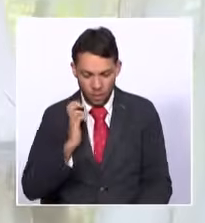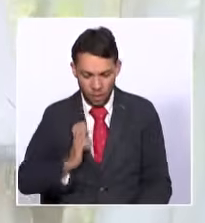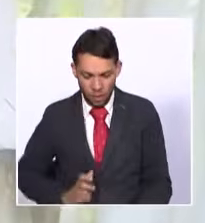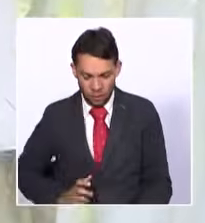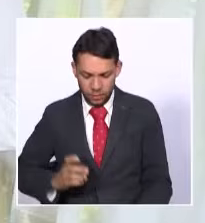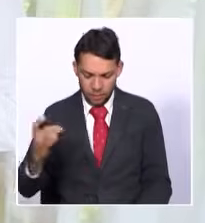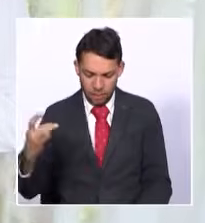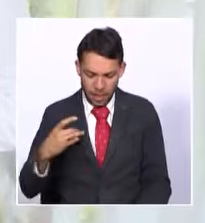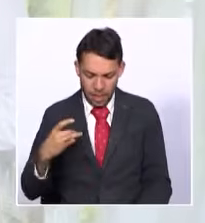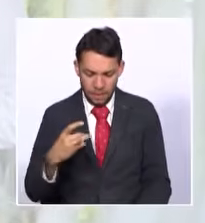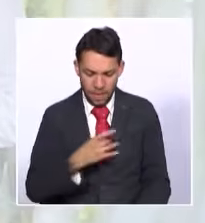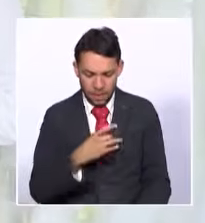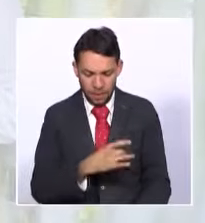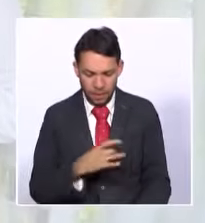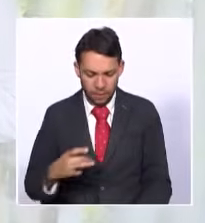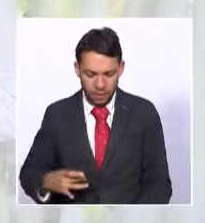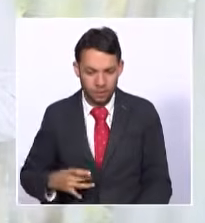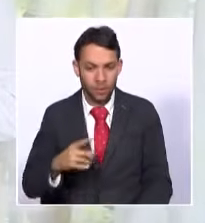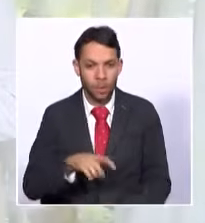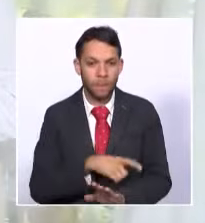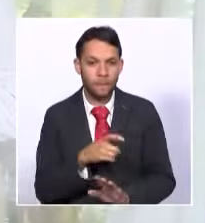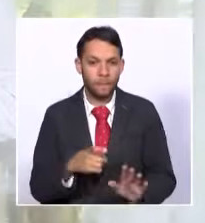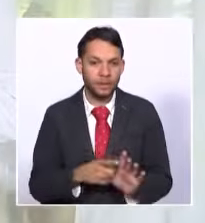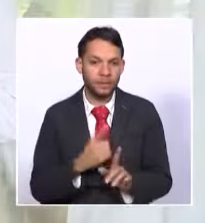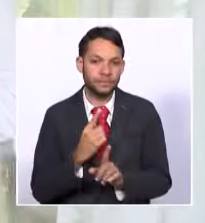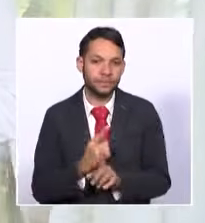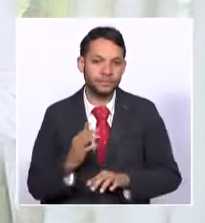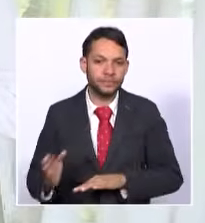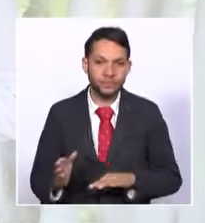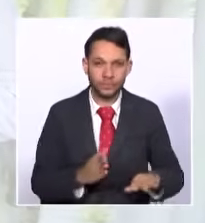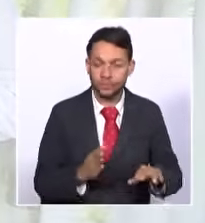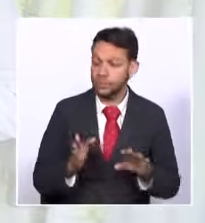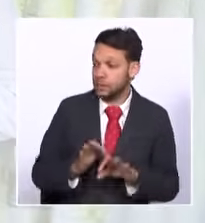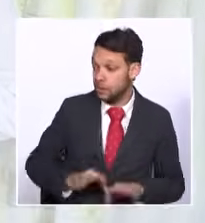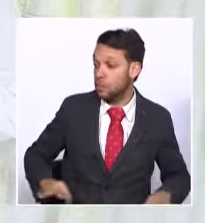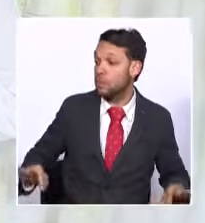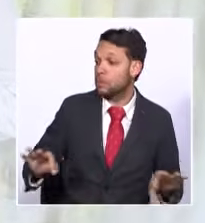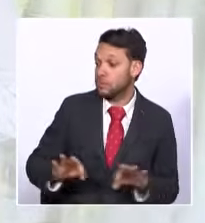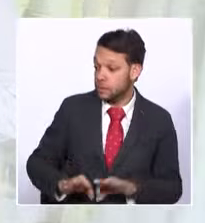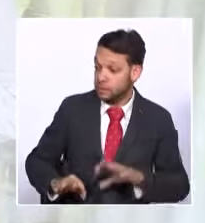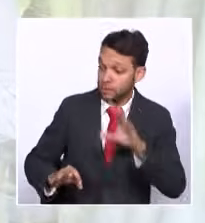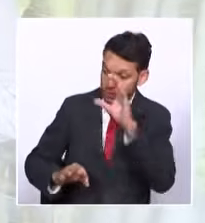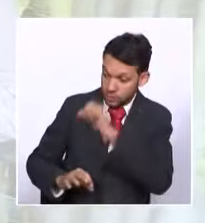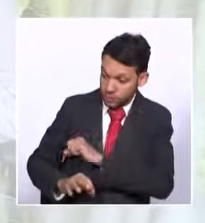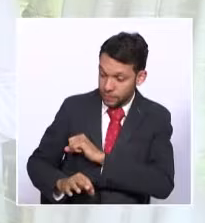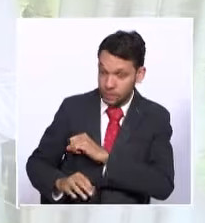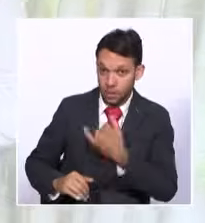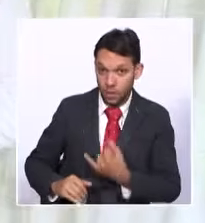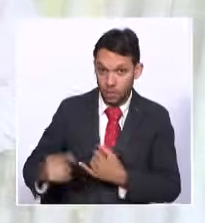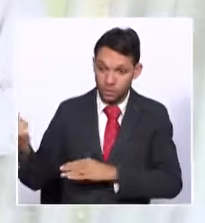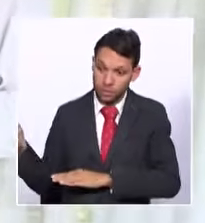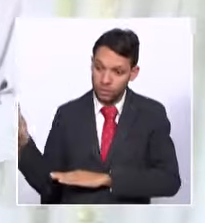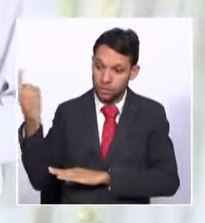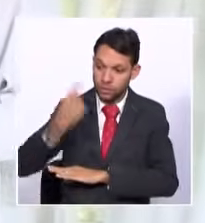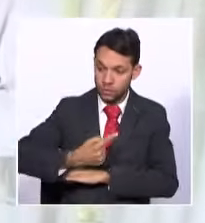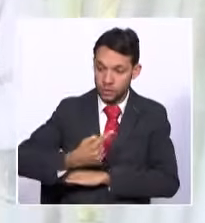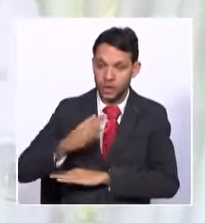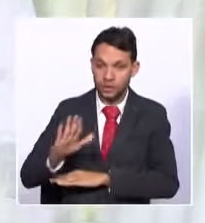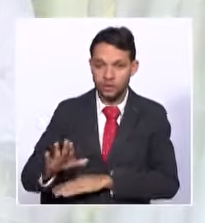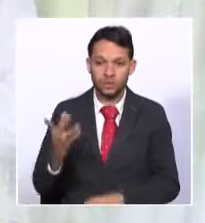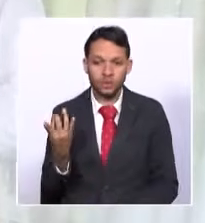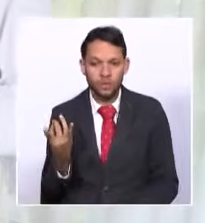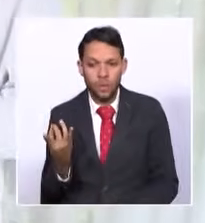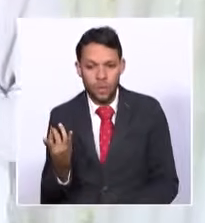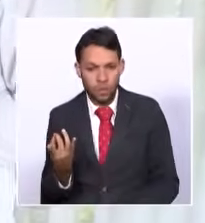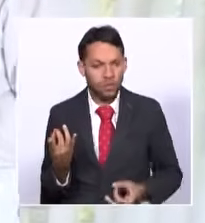terapia neural. Bueno, sí es importante que tengan en cuenta que el día de la terapia del dolor, las